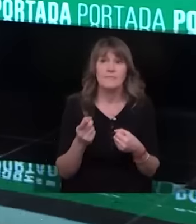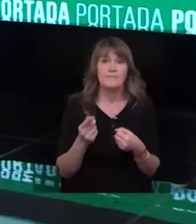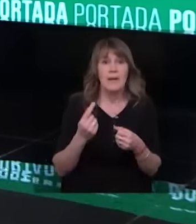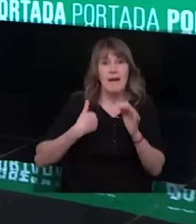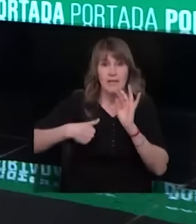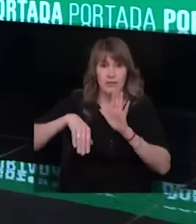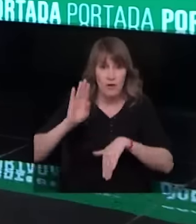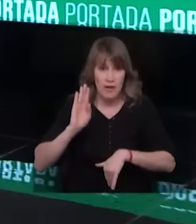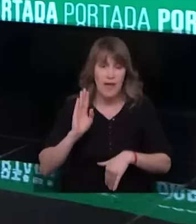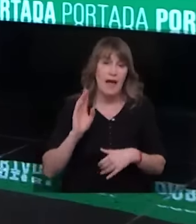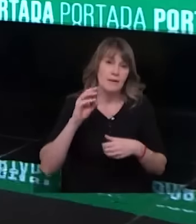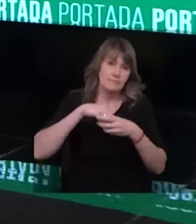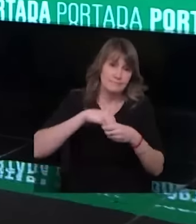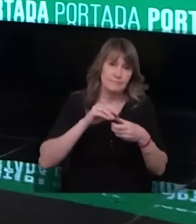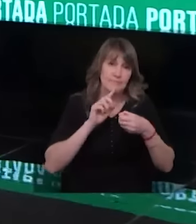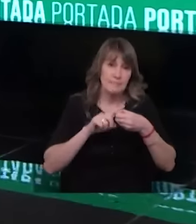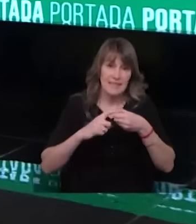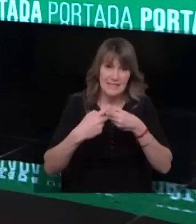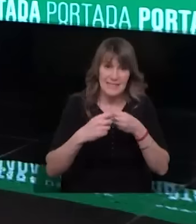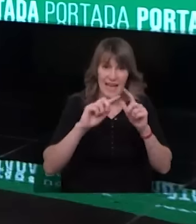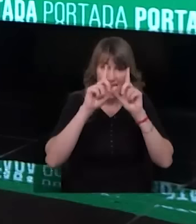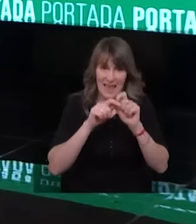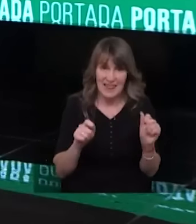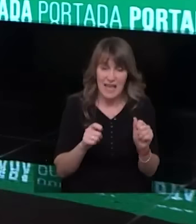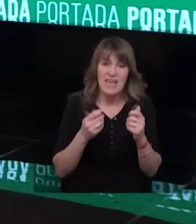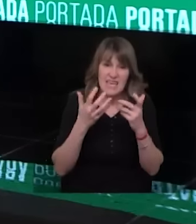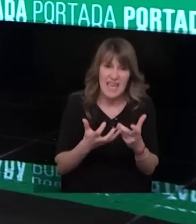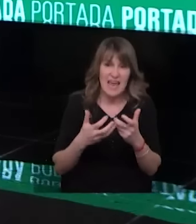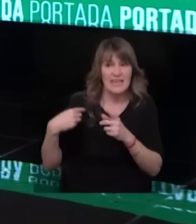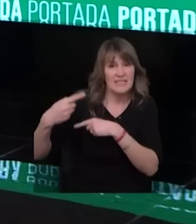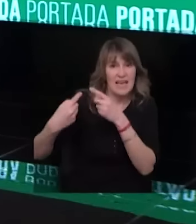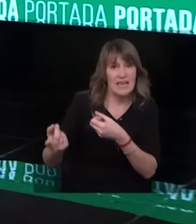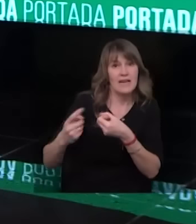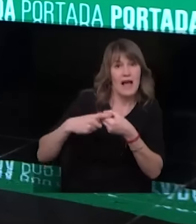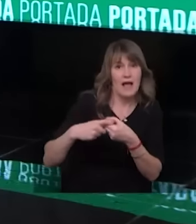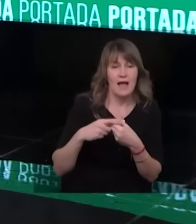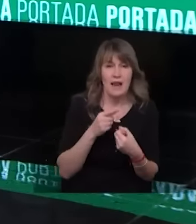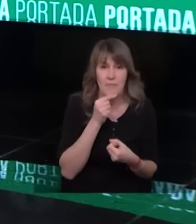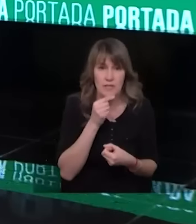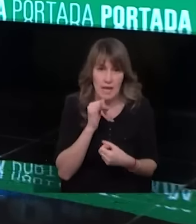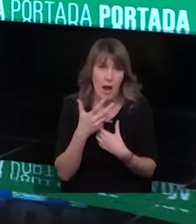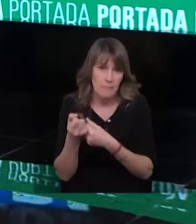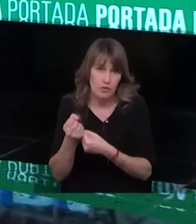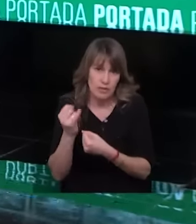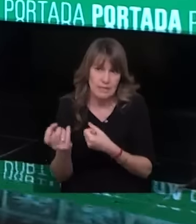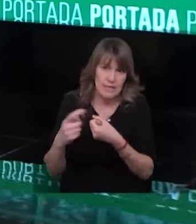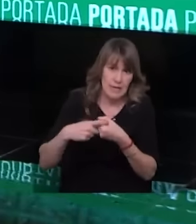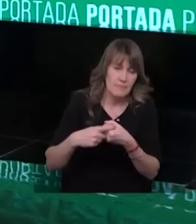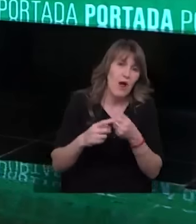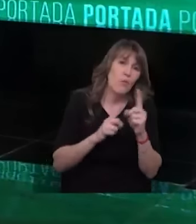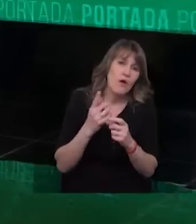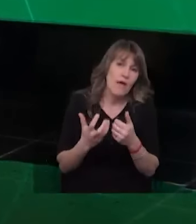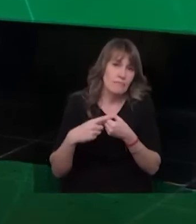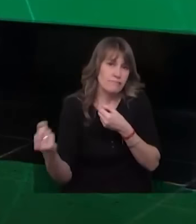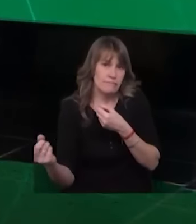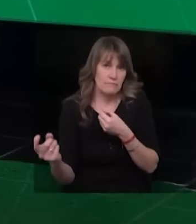integran el pnt apoyan su permanencia en la central sindical en un rato habrá mucha información al respecto con más de una voz Pero